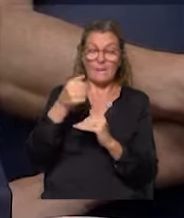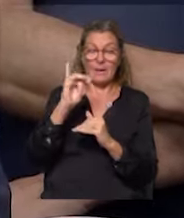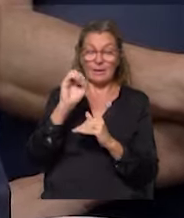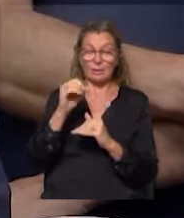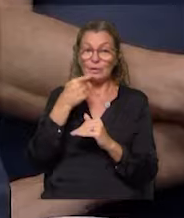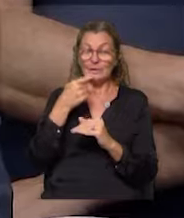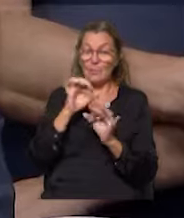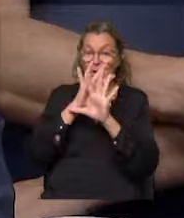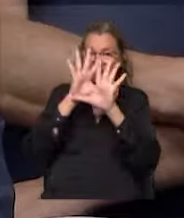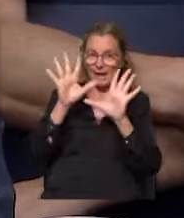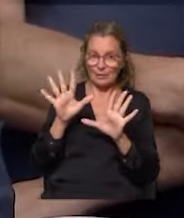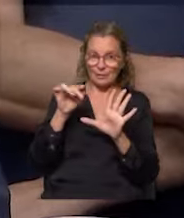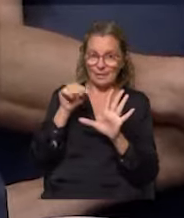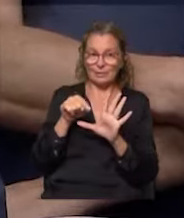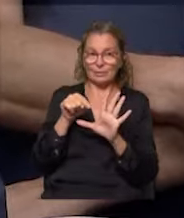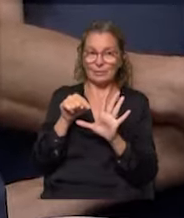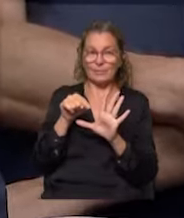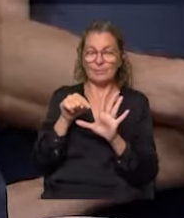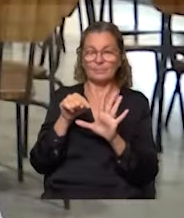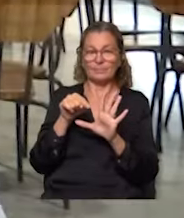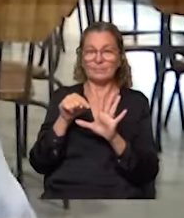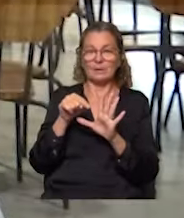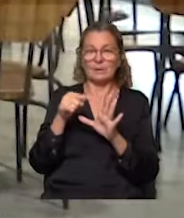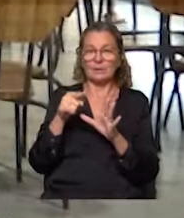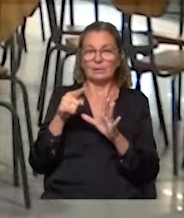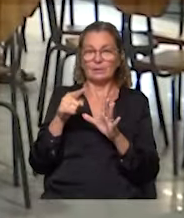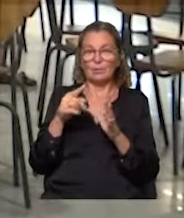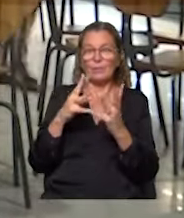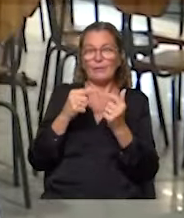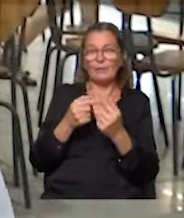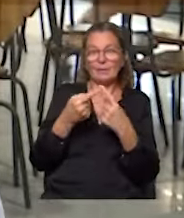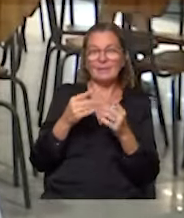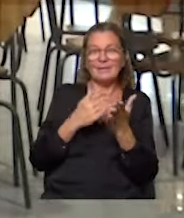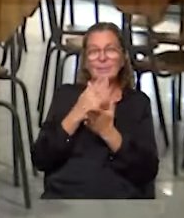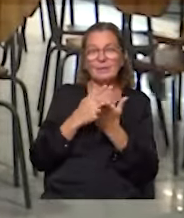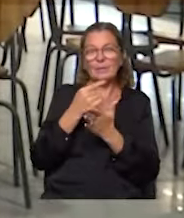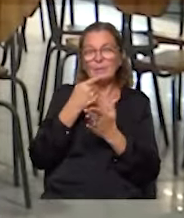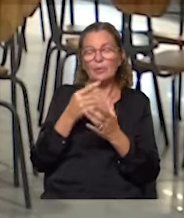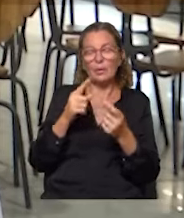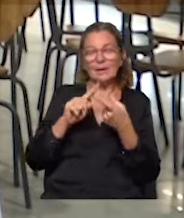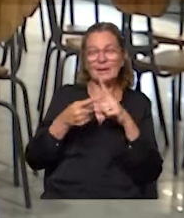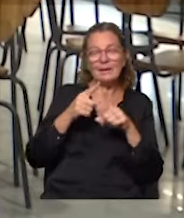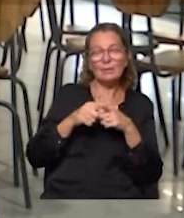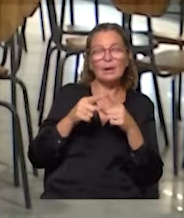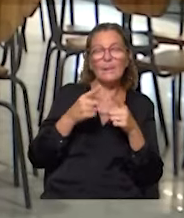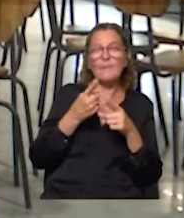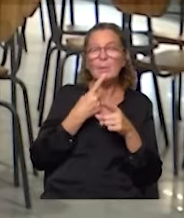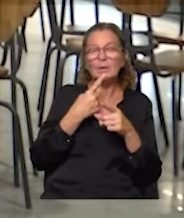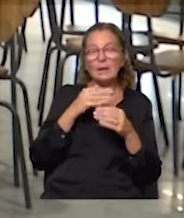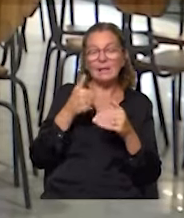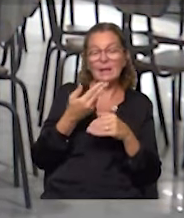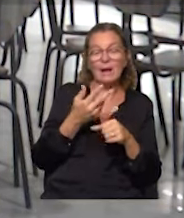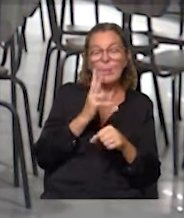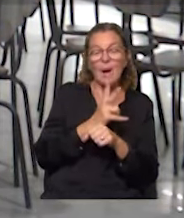dijimos con Claridad que esto es una disputa táctica siempre decimos que las relaciones políticas atrasen relaciones humanas y hay que